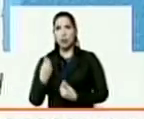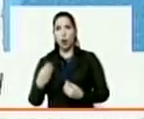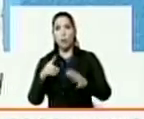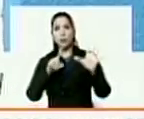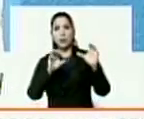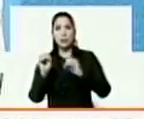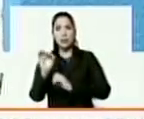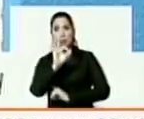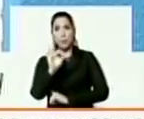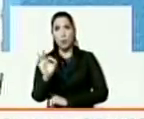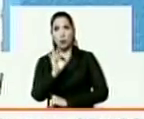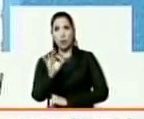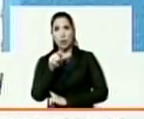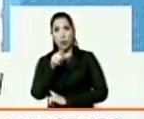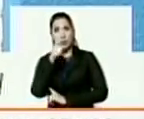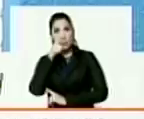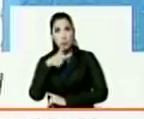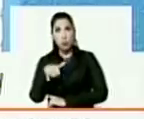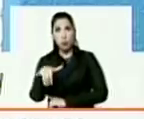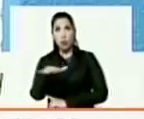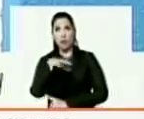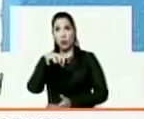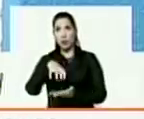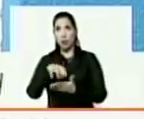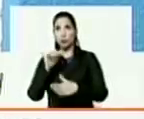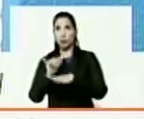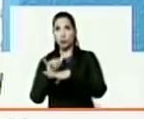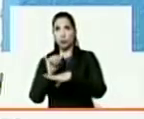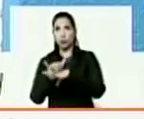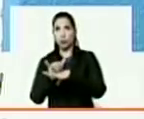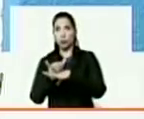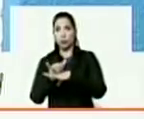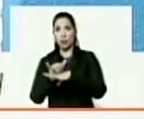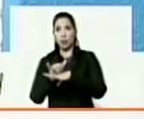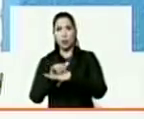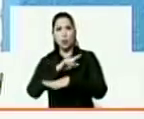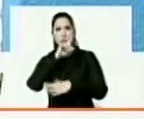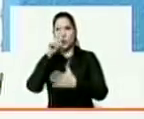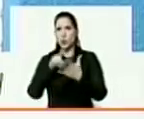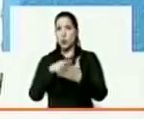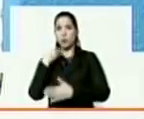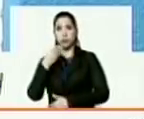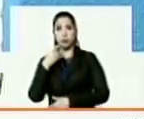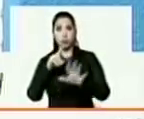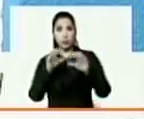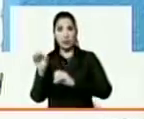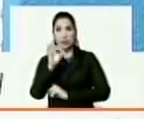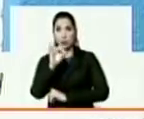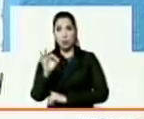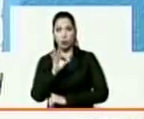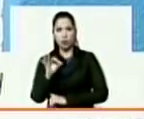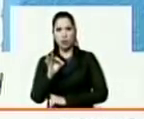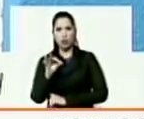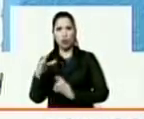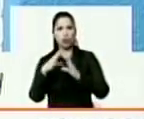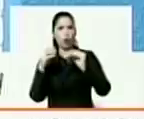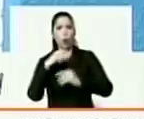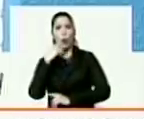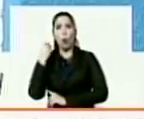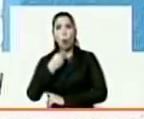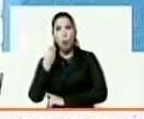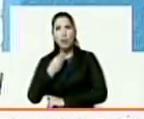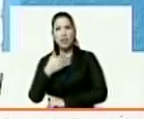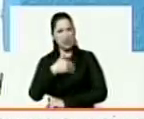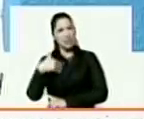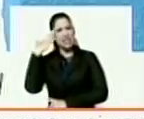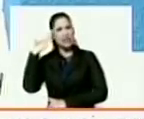ciento de esta población del estado sucre es juventud el 60% son jóvenes quisiera saber